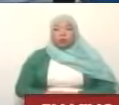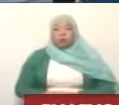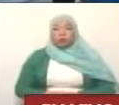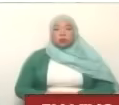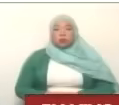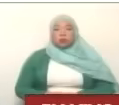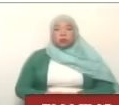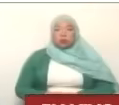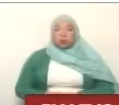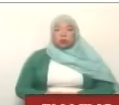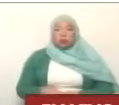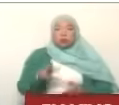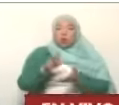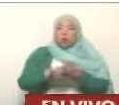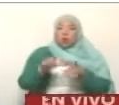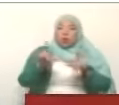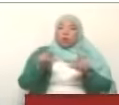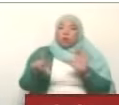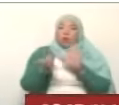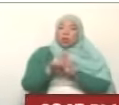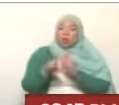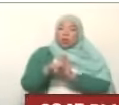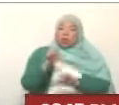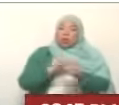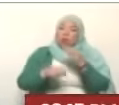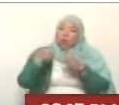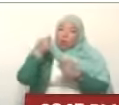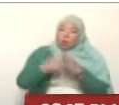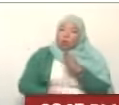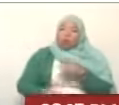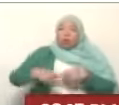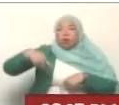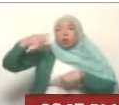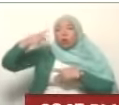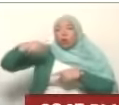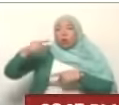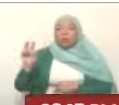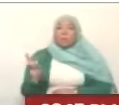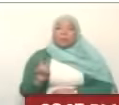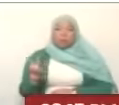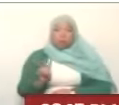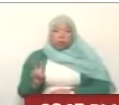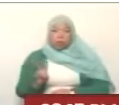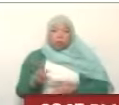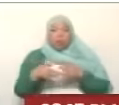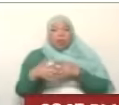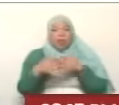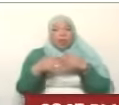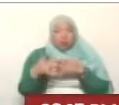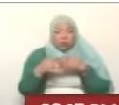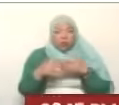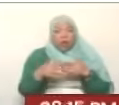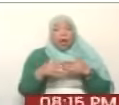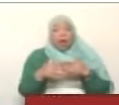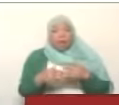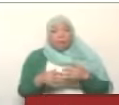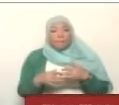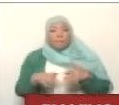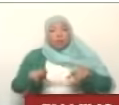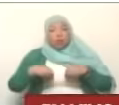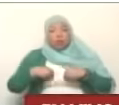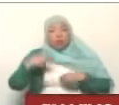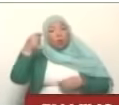el Senado de Estados Unidos aprueba el proyecto de ley que prohibiría TikTok en el país. La Cámara Alta del Congreso aprobó la medida